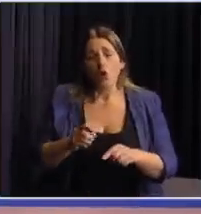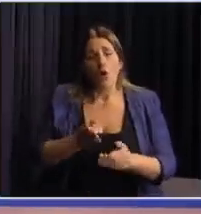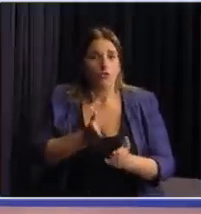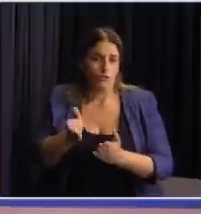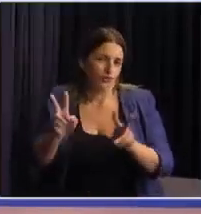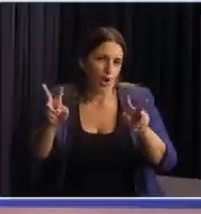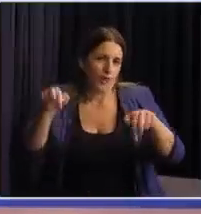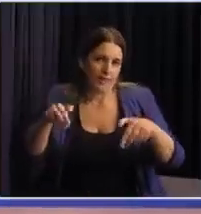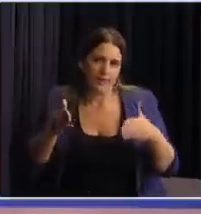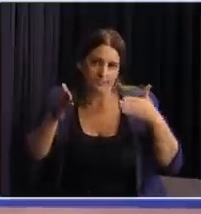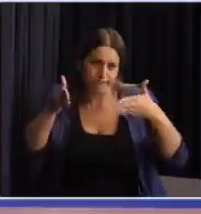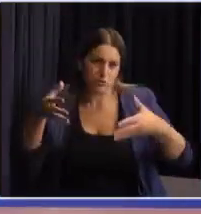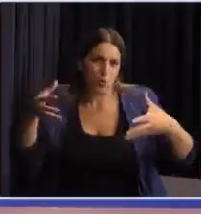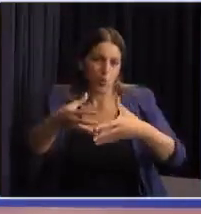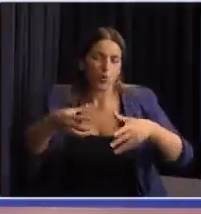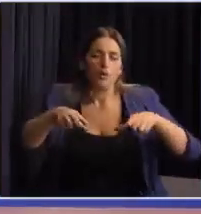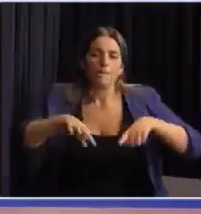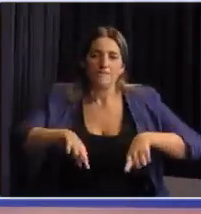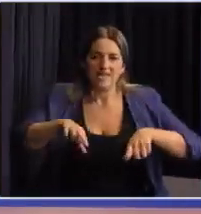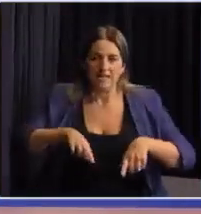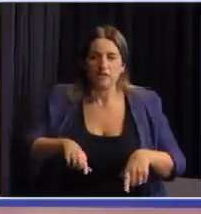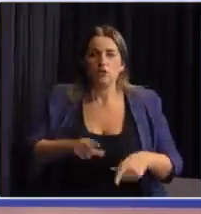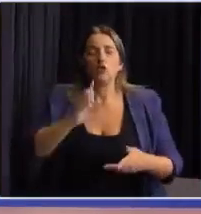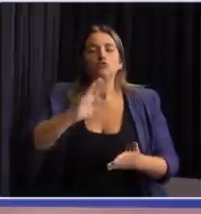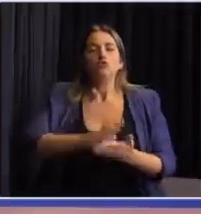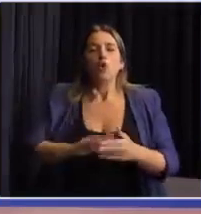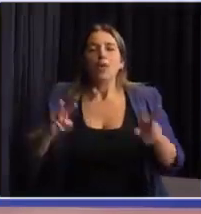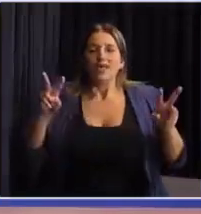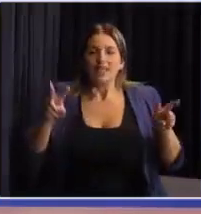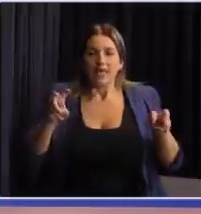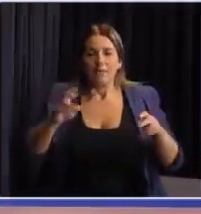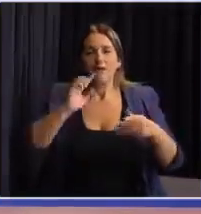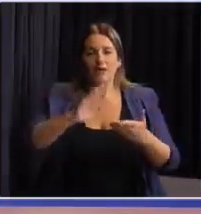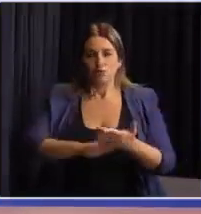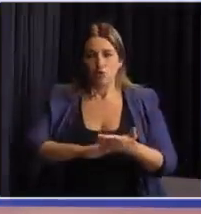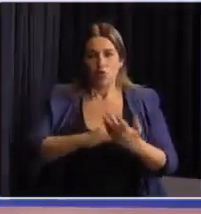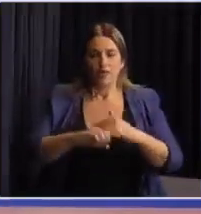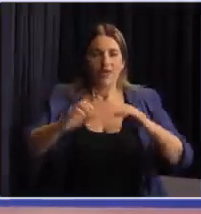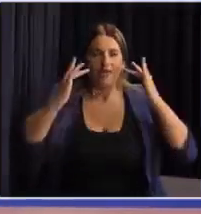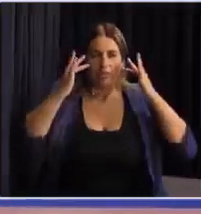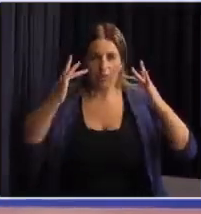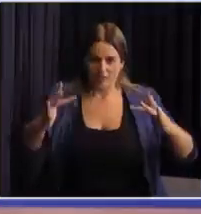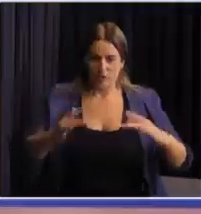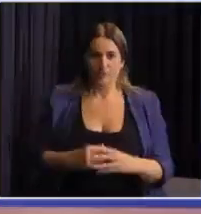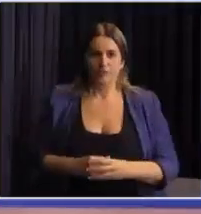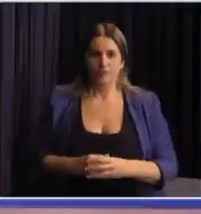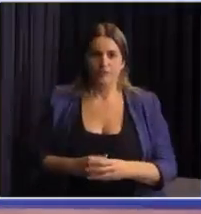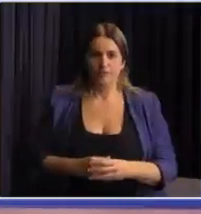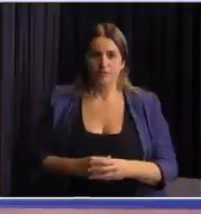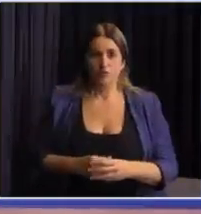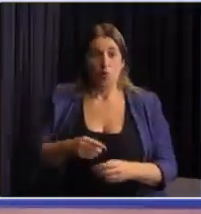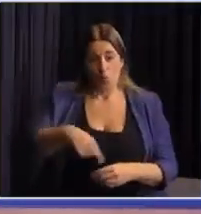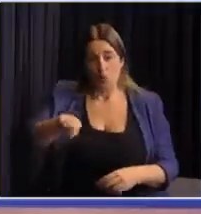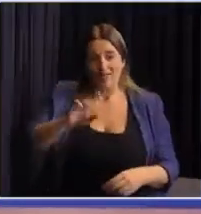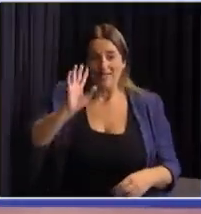trató el Consejo de Ministros fue el tema referente a la educación.